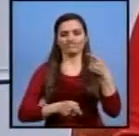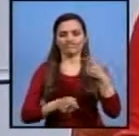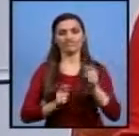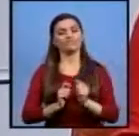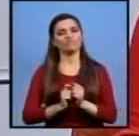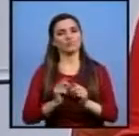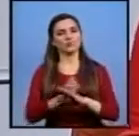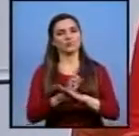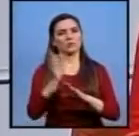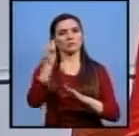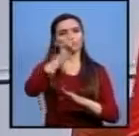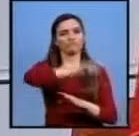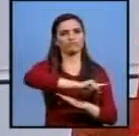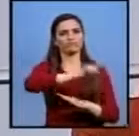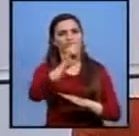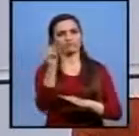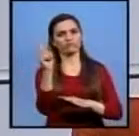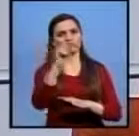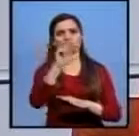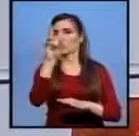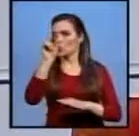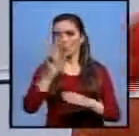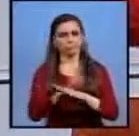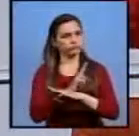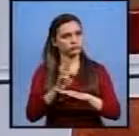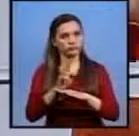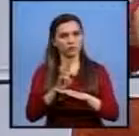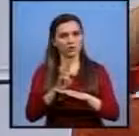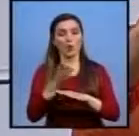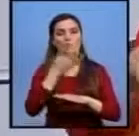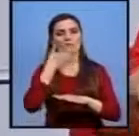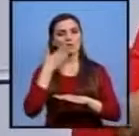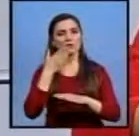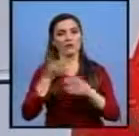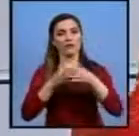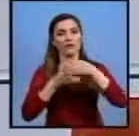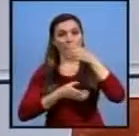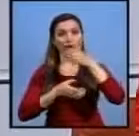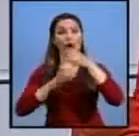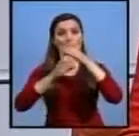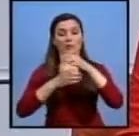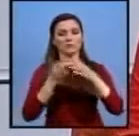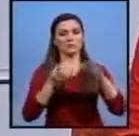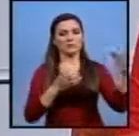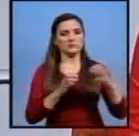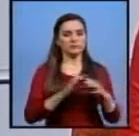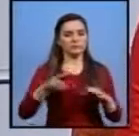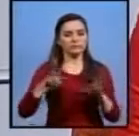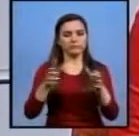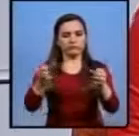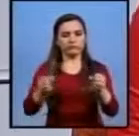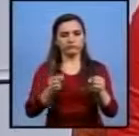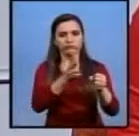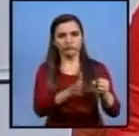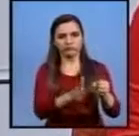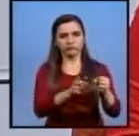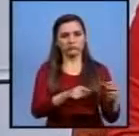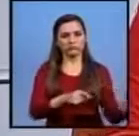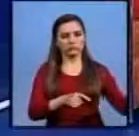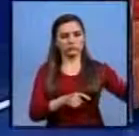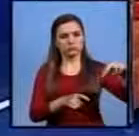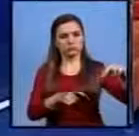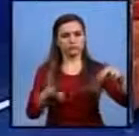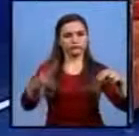no utilicemos las plumas, sino que tratemos de bajarnos, nos dicen los expertos, y limpiar con una botella de agua que siempre tengamos a mano en el vehículo el parabrisas.